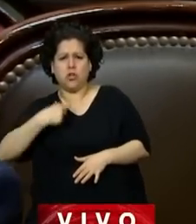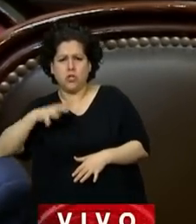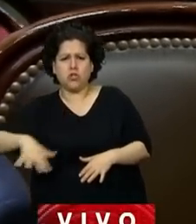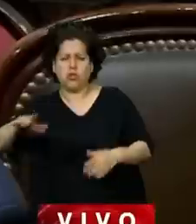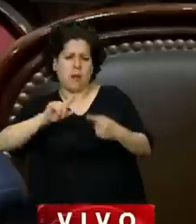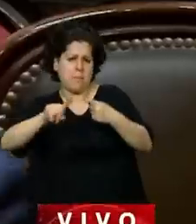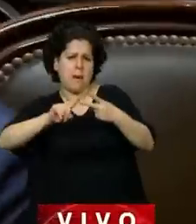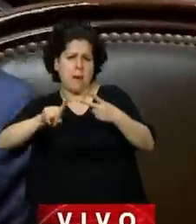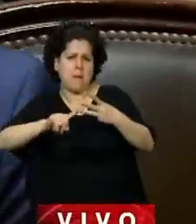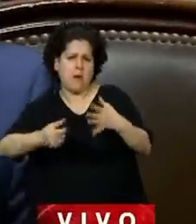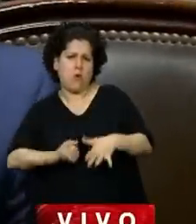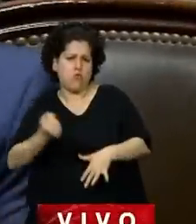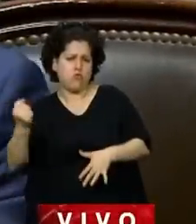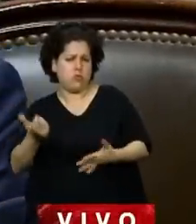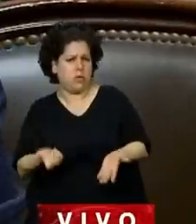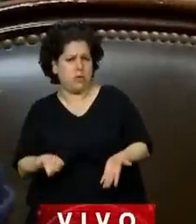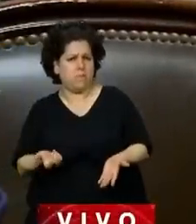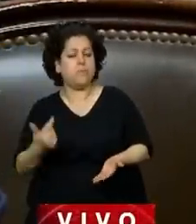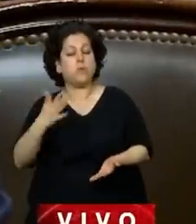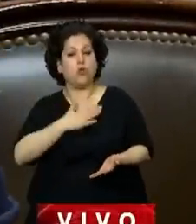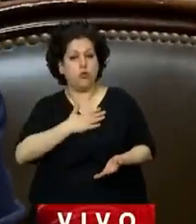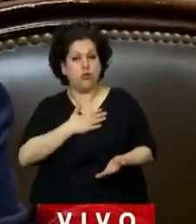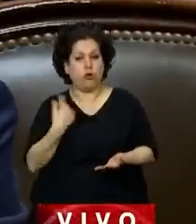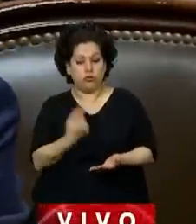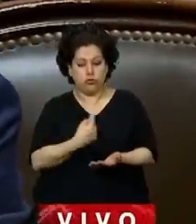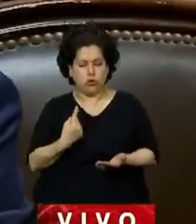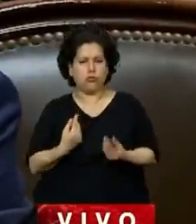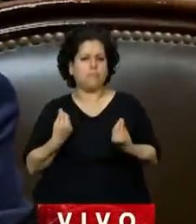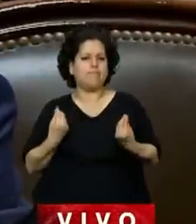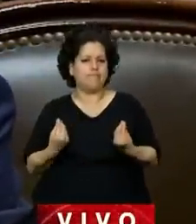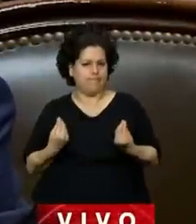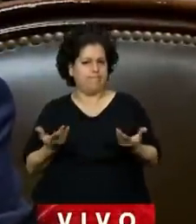Miren, presidente, nosotros hemos hecho